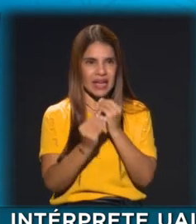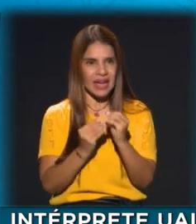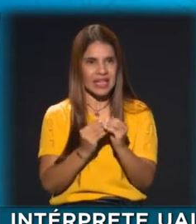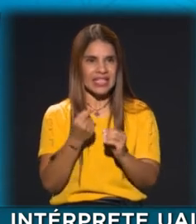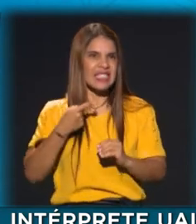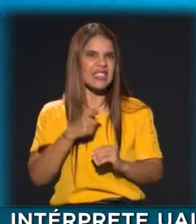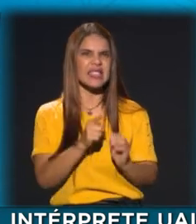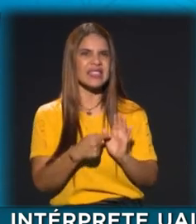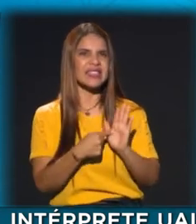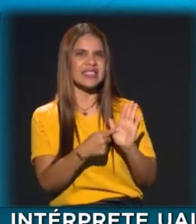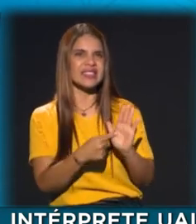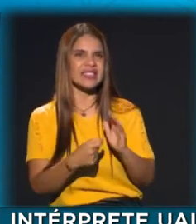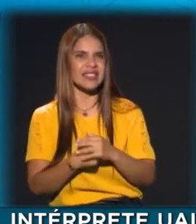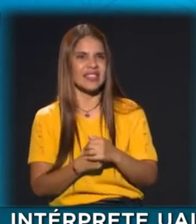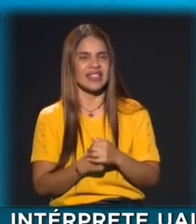esto.